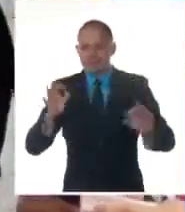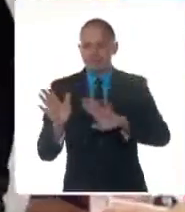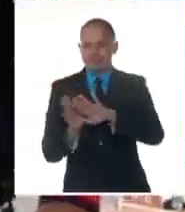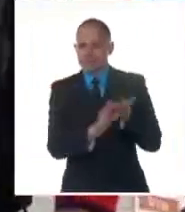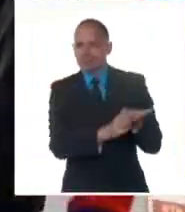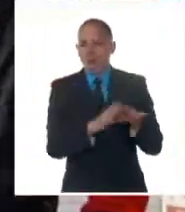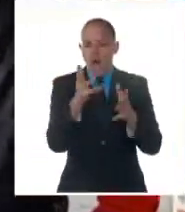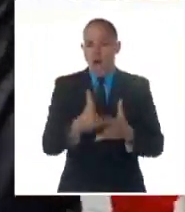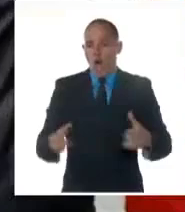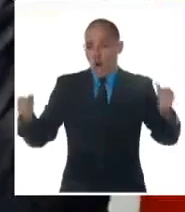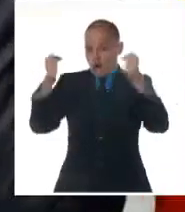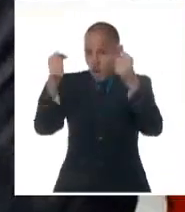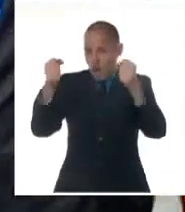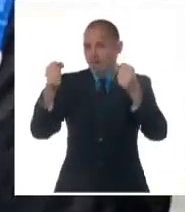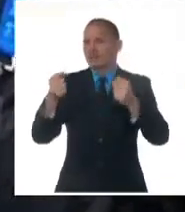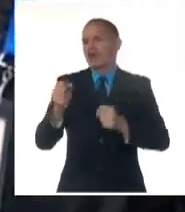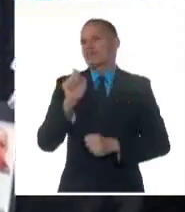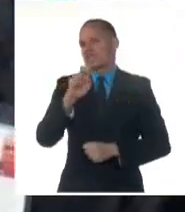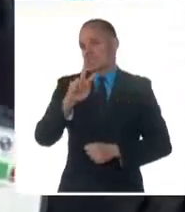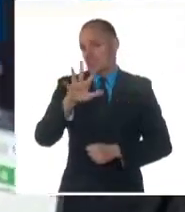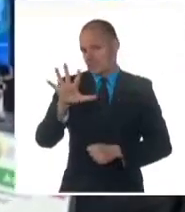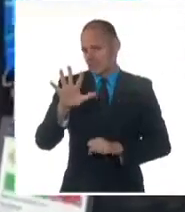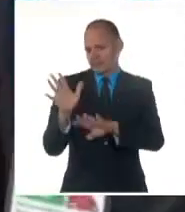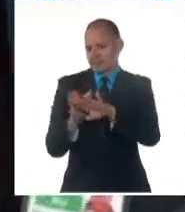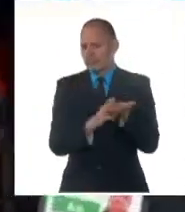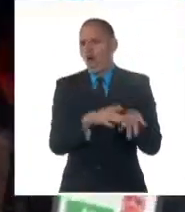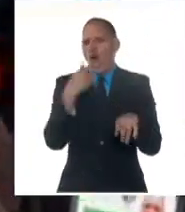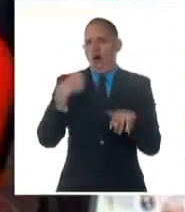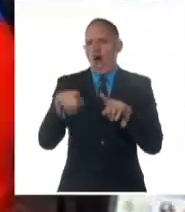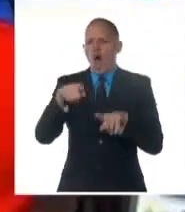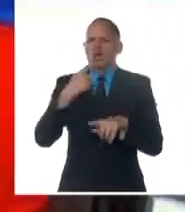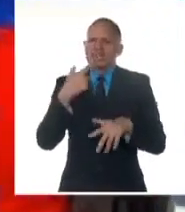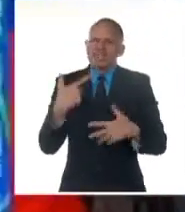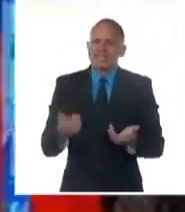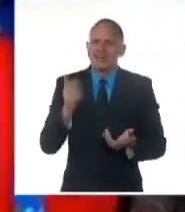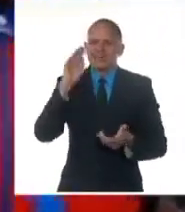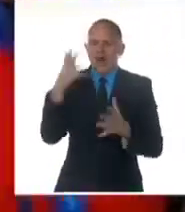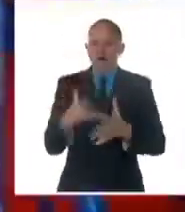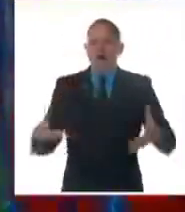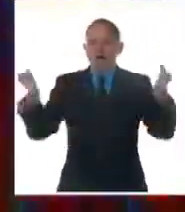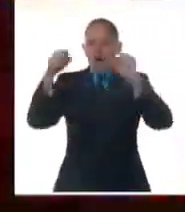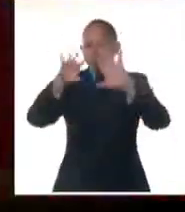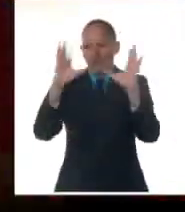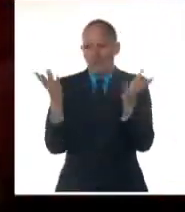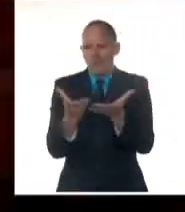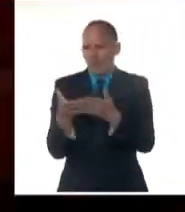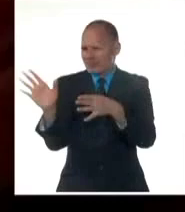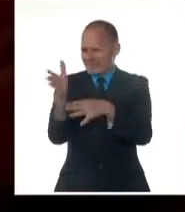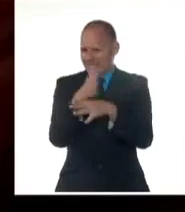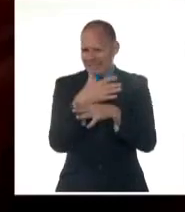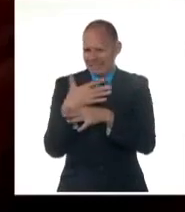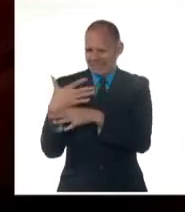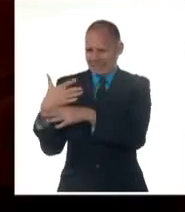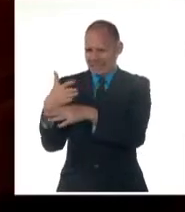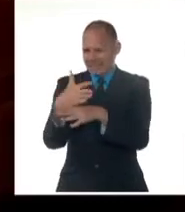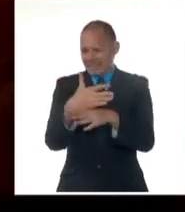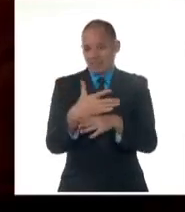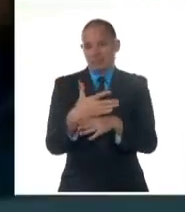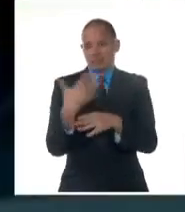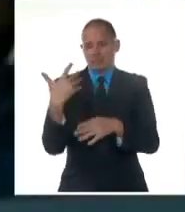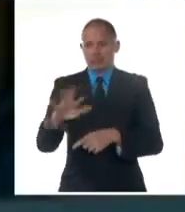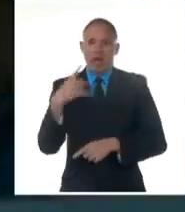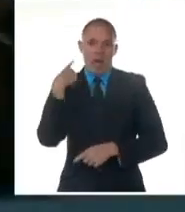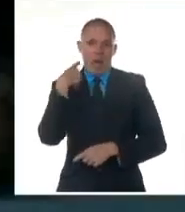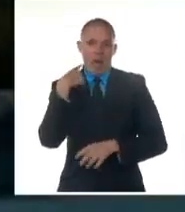Copas Intercontinentales y más de una decena de Copas del Mundo, Juegos Panamericanos y Centroamericanos. Durante muchos